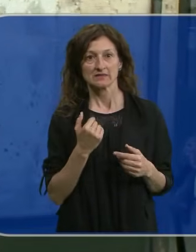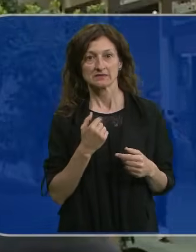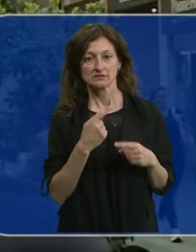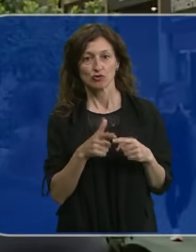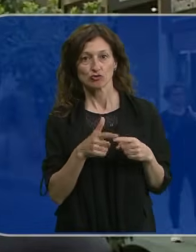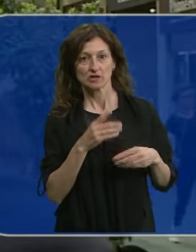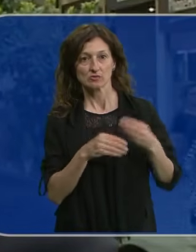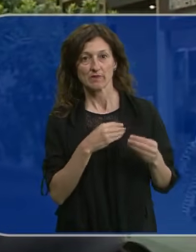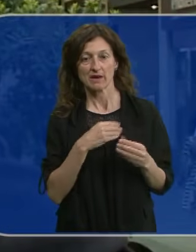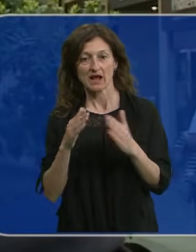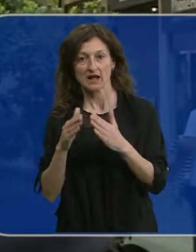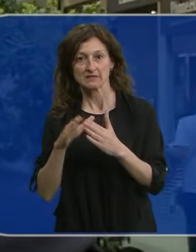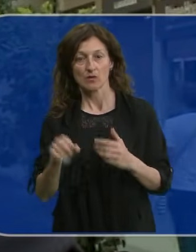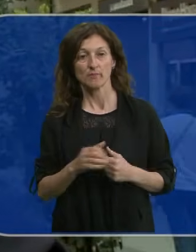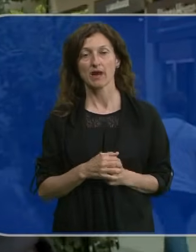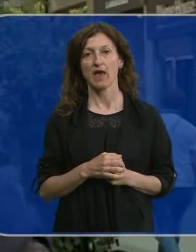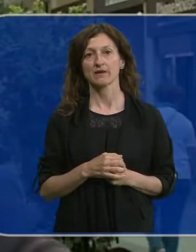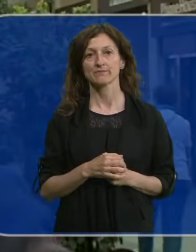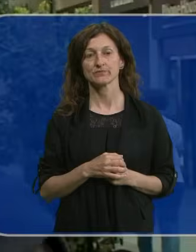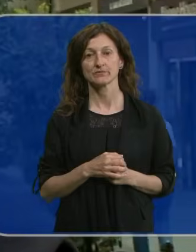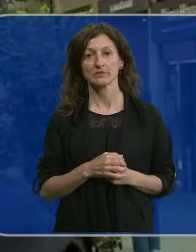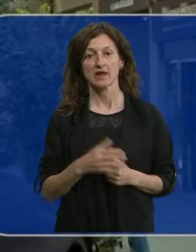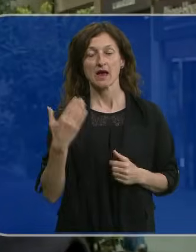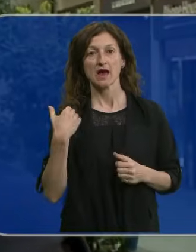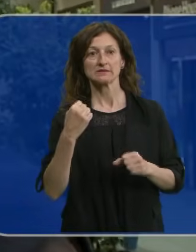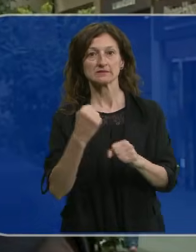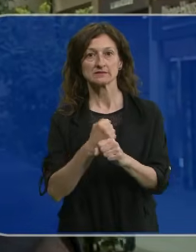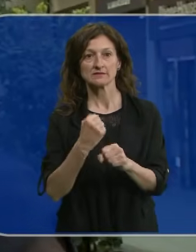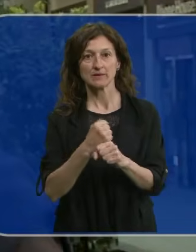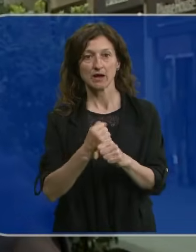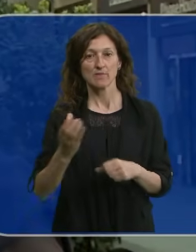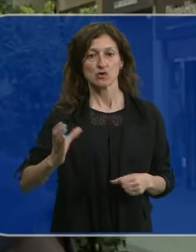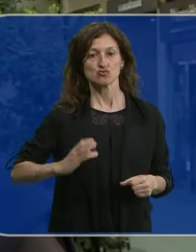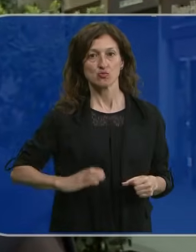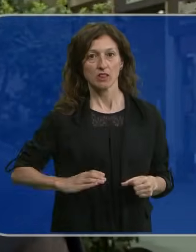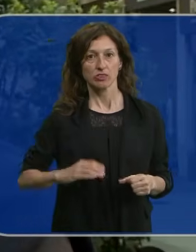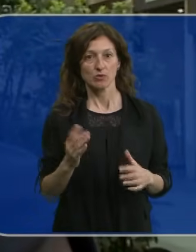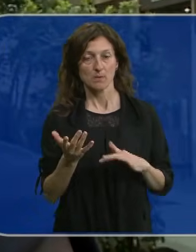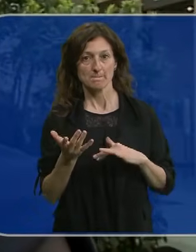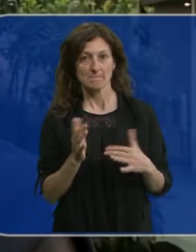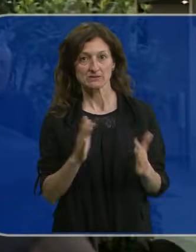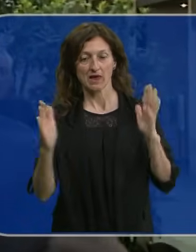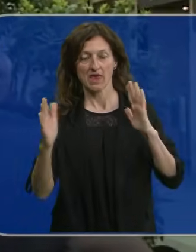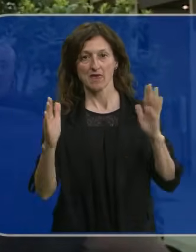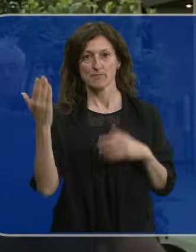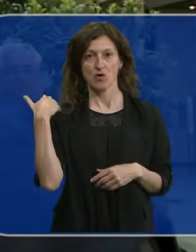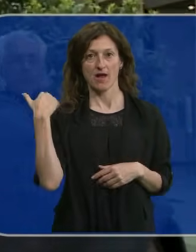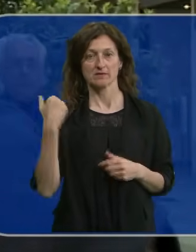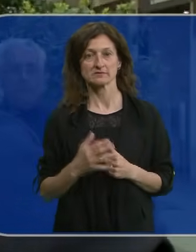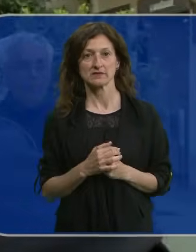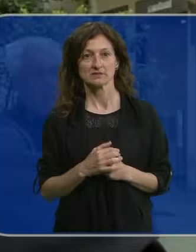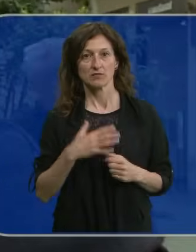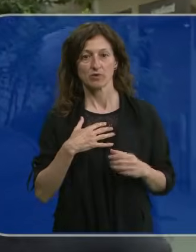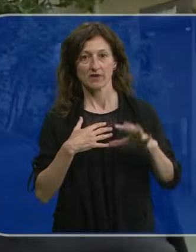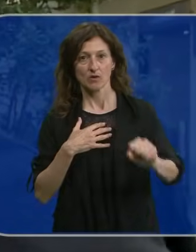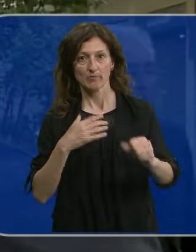vivienda. Yo creo que no. Nosotros cuando trabajábamos, que teníamos un sueldo más o menos de la época de aquellos tiempos y